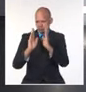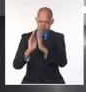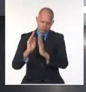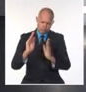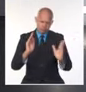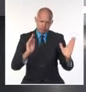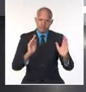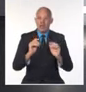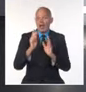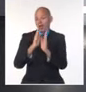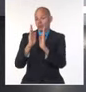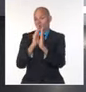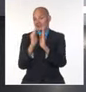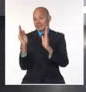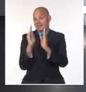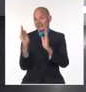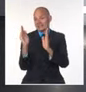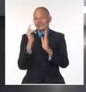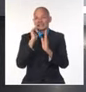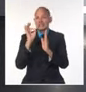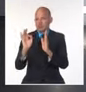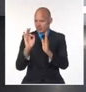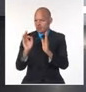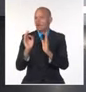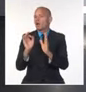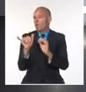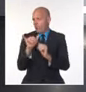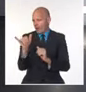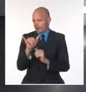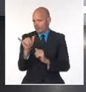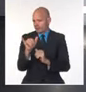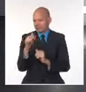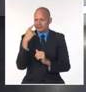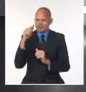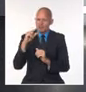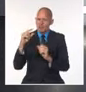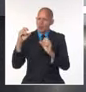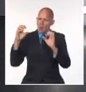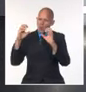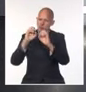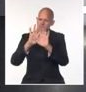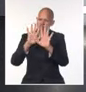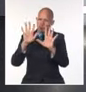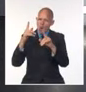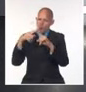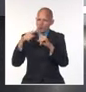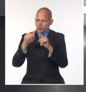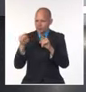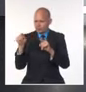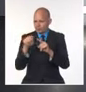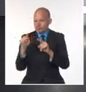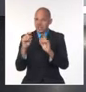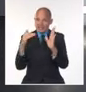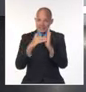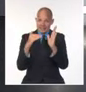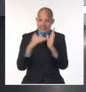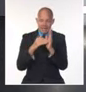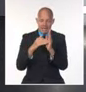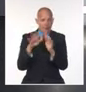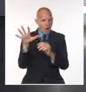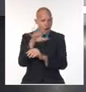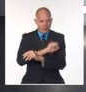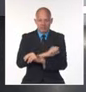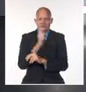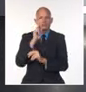país y hacia zonas de la costa norte de la parte occidental poca nubosidad en el resto del territorio en la tarde se nublar